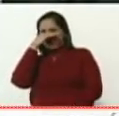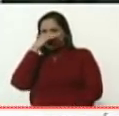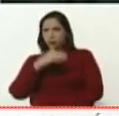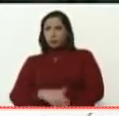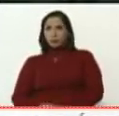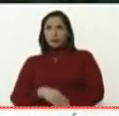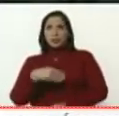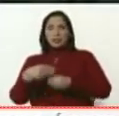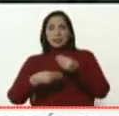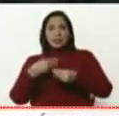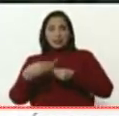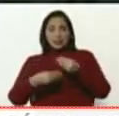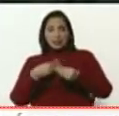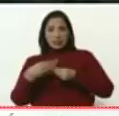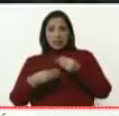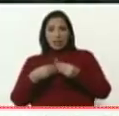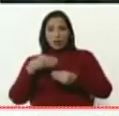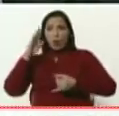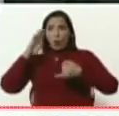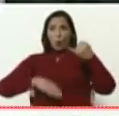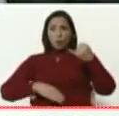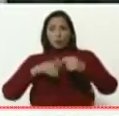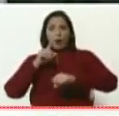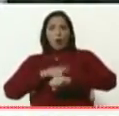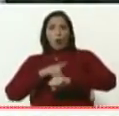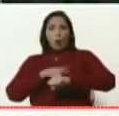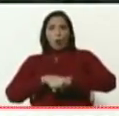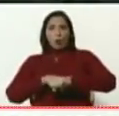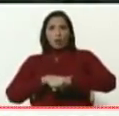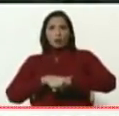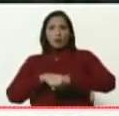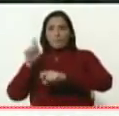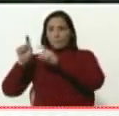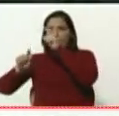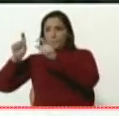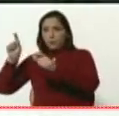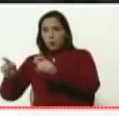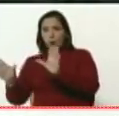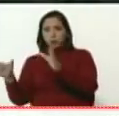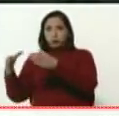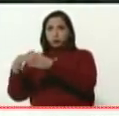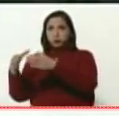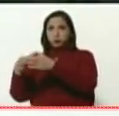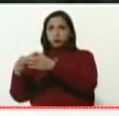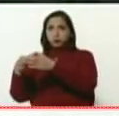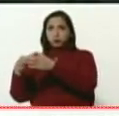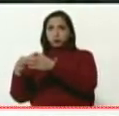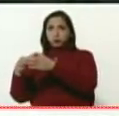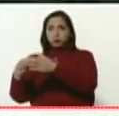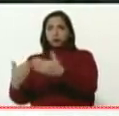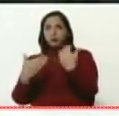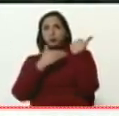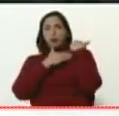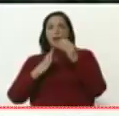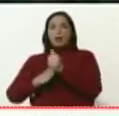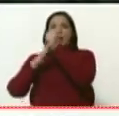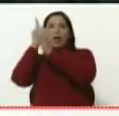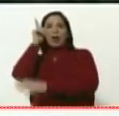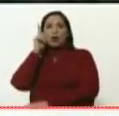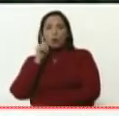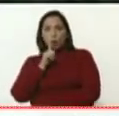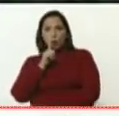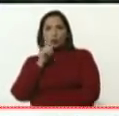perpetraron en estas últimas horas los representantes de la banda ultraderechista liderada por Leopoldo López